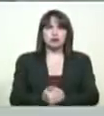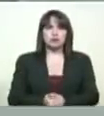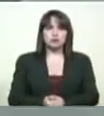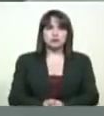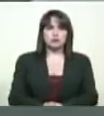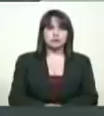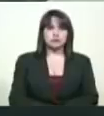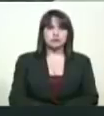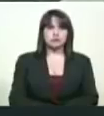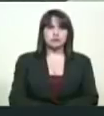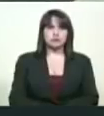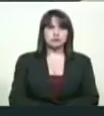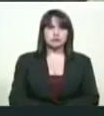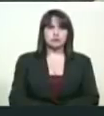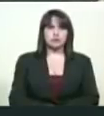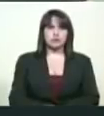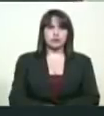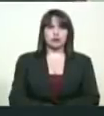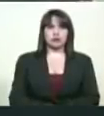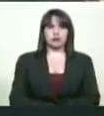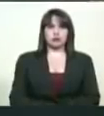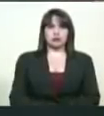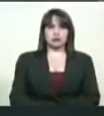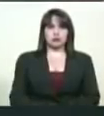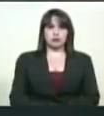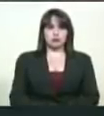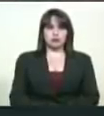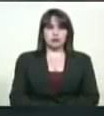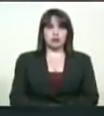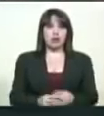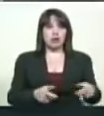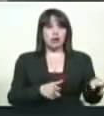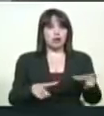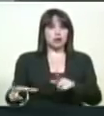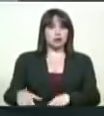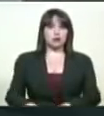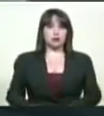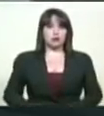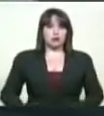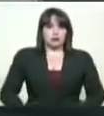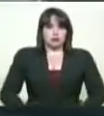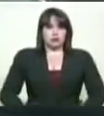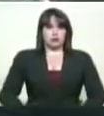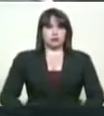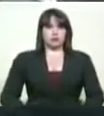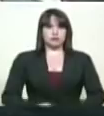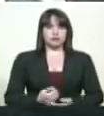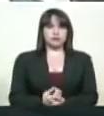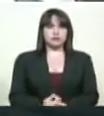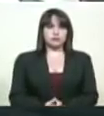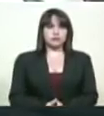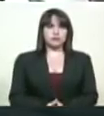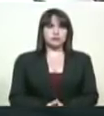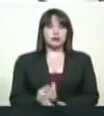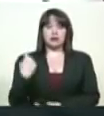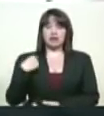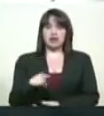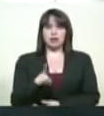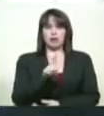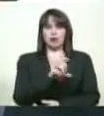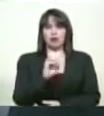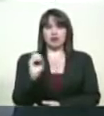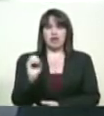la moneda no tenemos listo tenemos 10 15 veces más de lo que hace